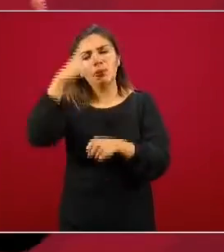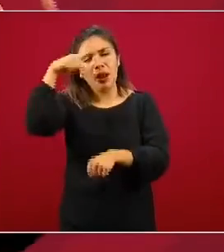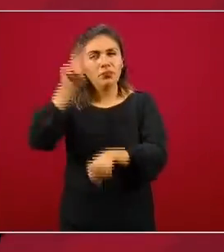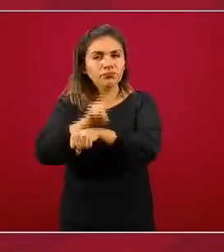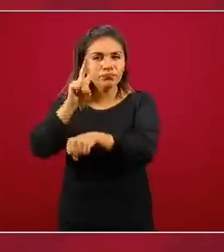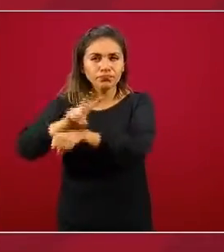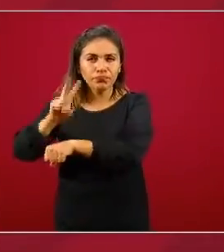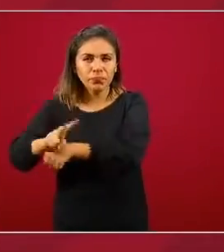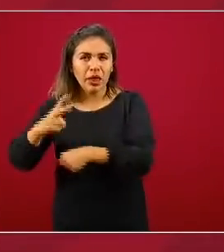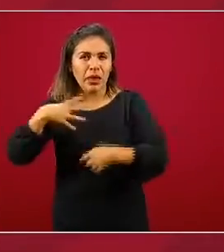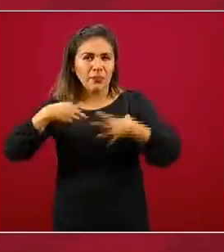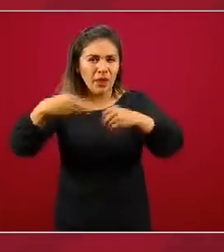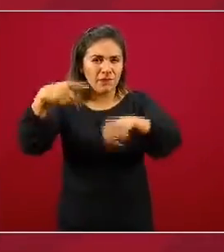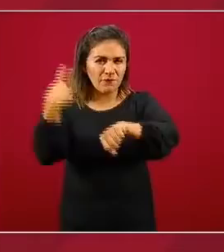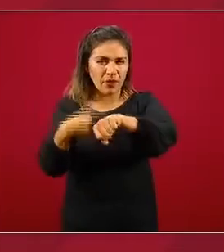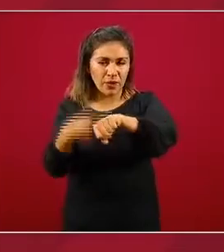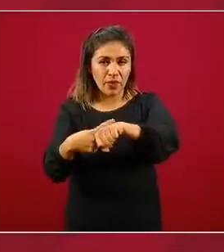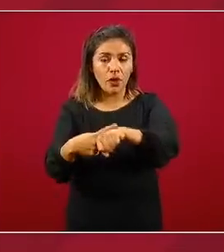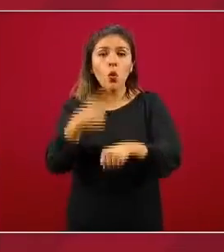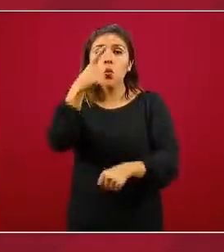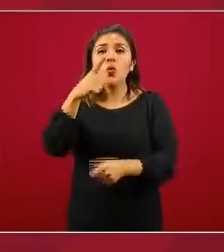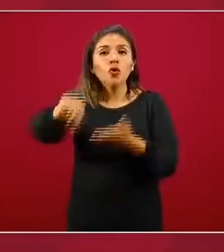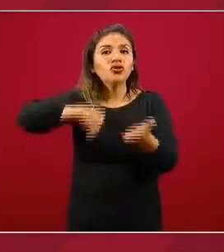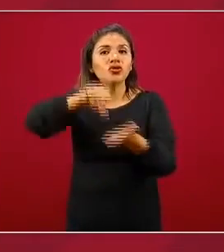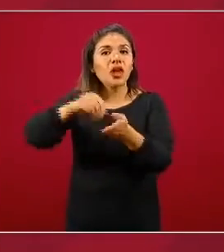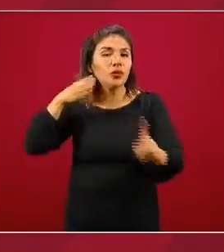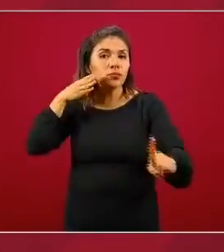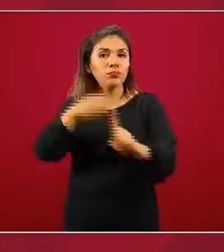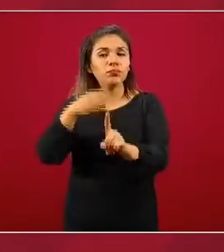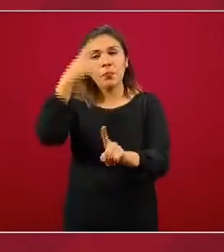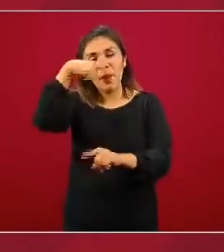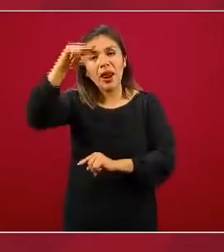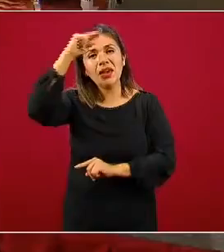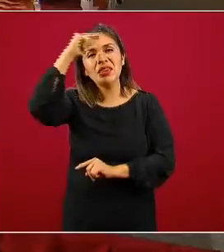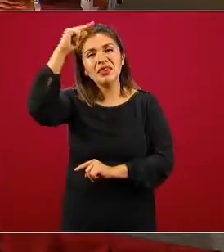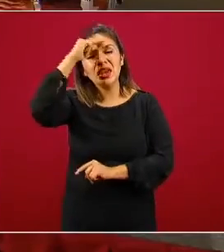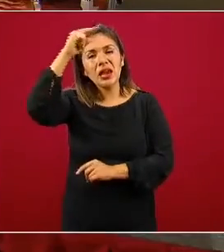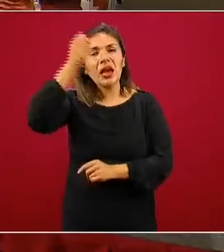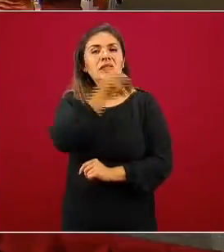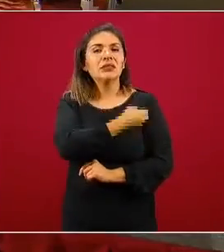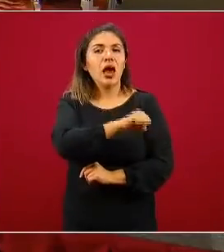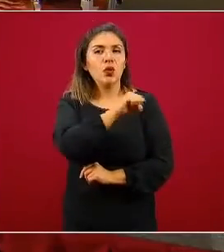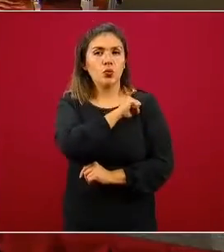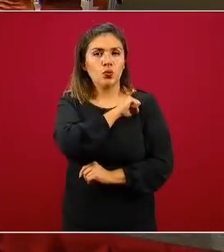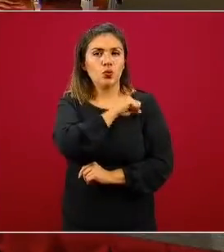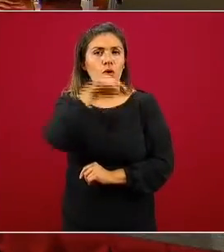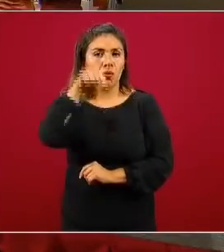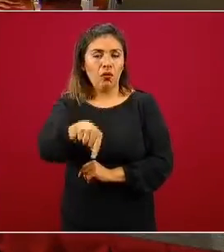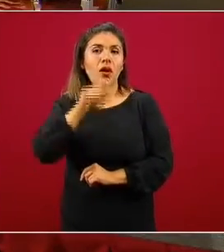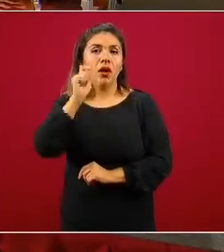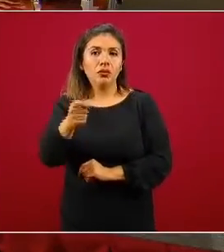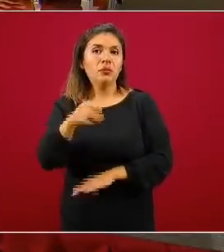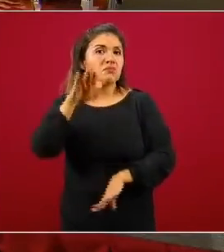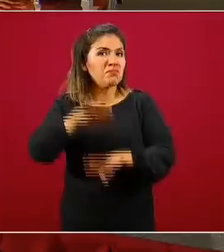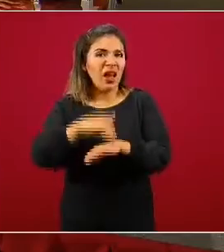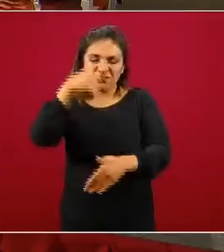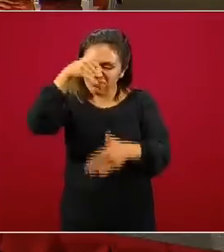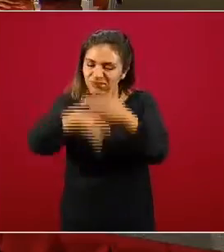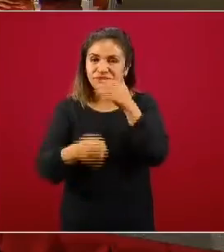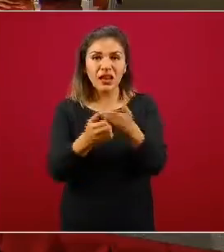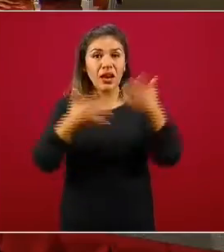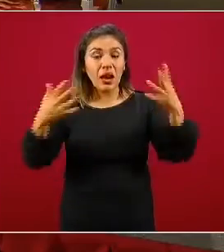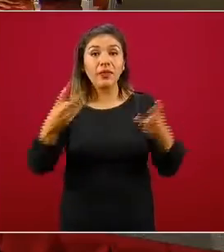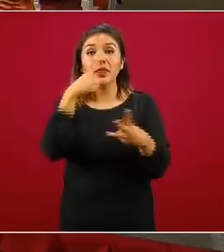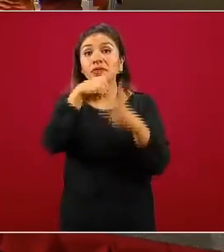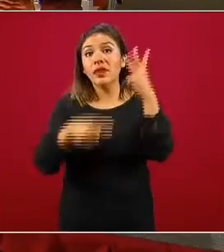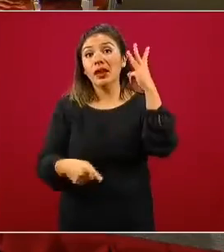Epidemiológicos en un solo elemento con un nuevo enfoque que es el de inteligencia en salud, que es una disciplina mucho más amplia. Estos son